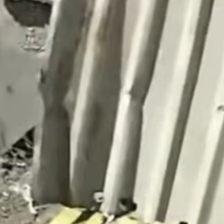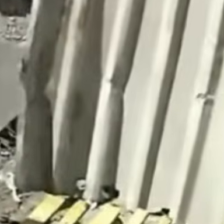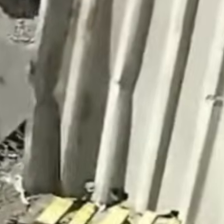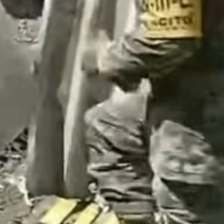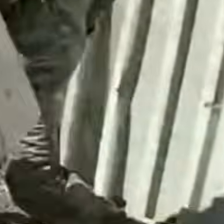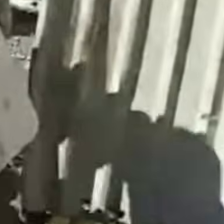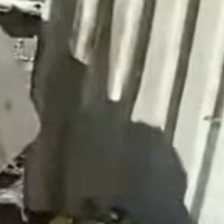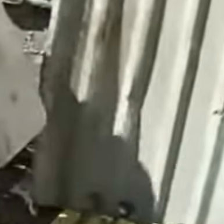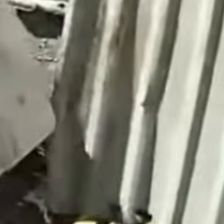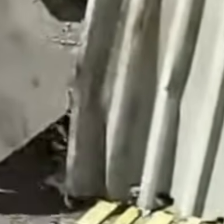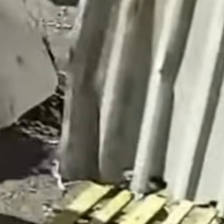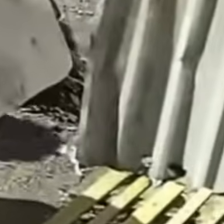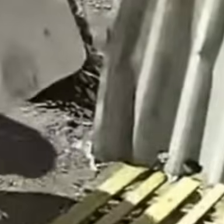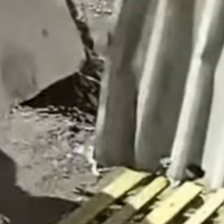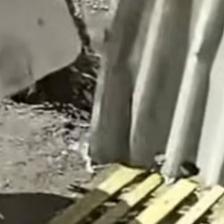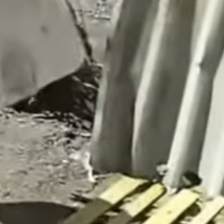derecha.